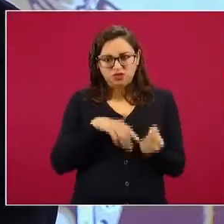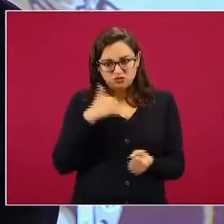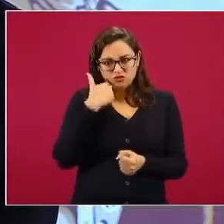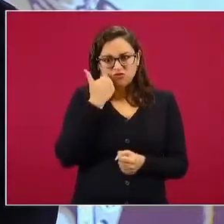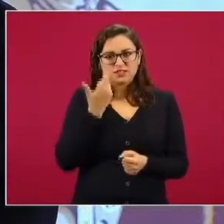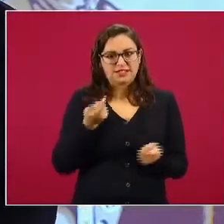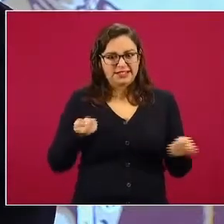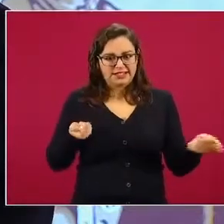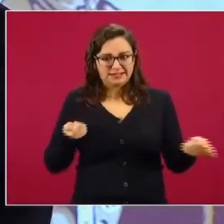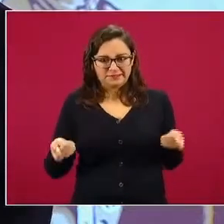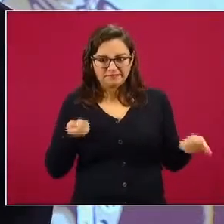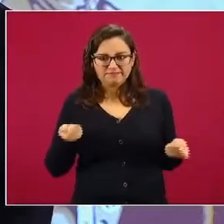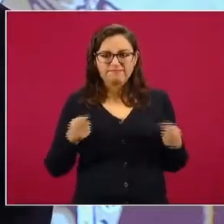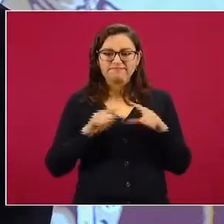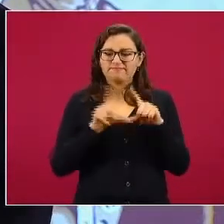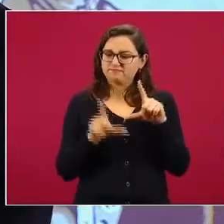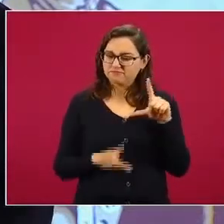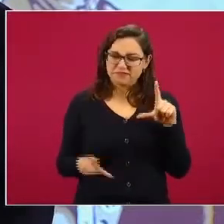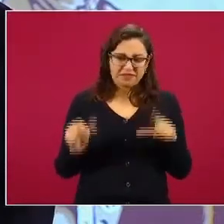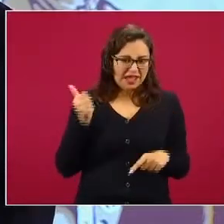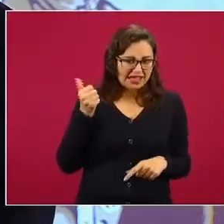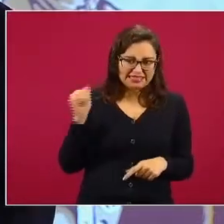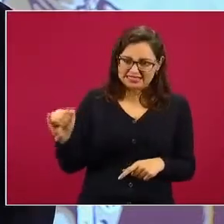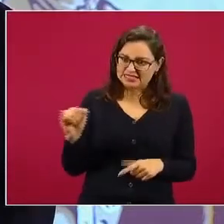ahí está presente.